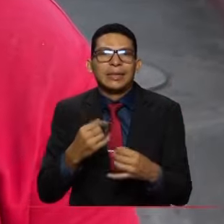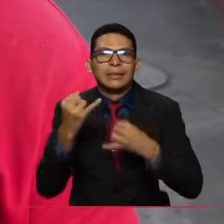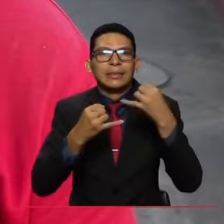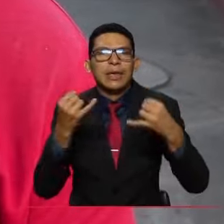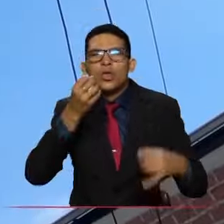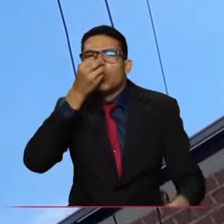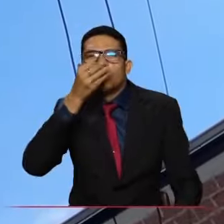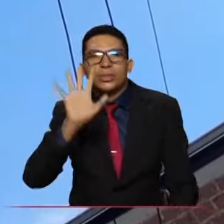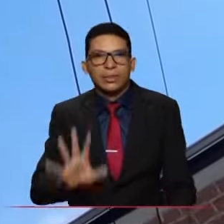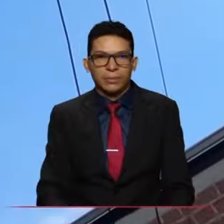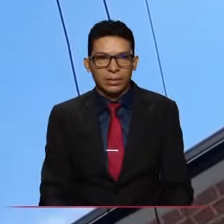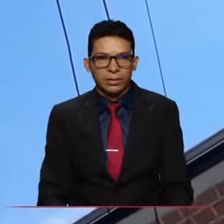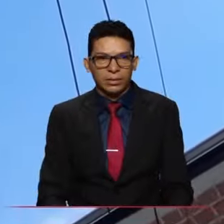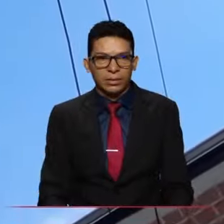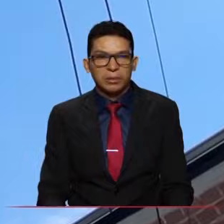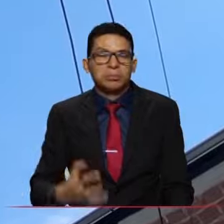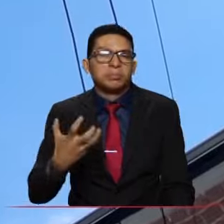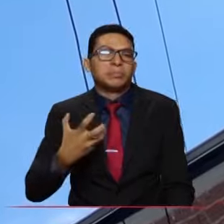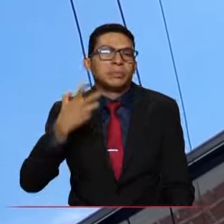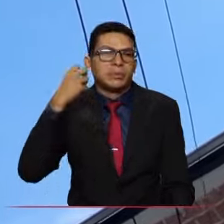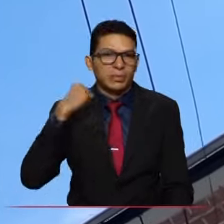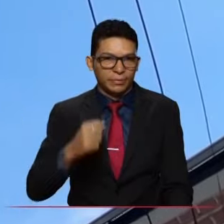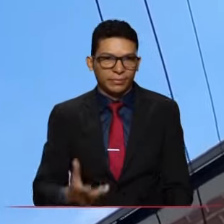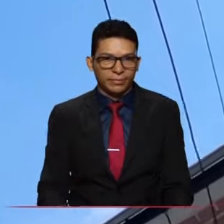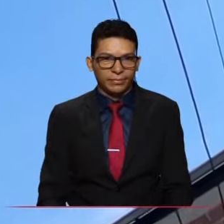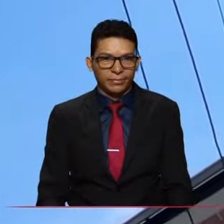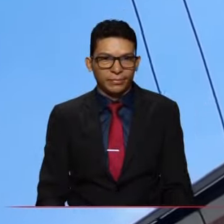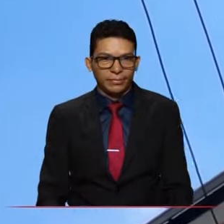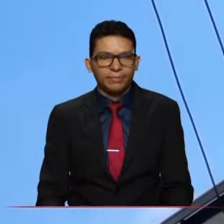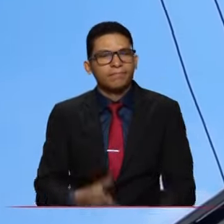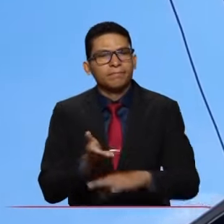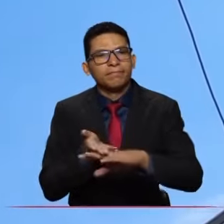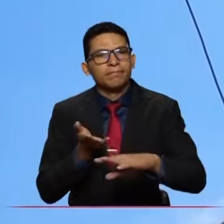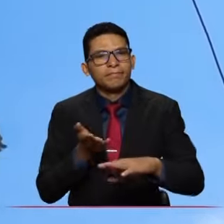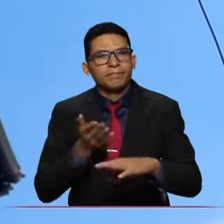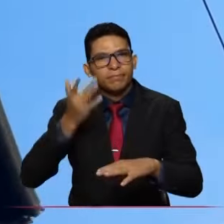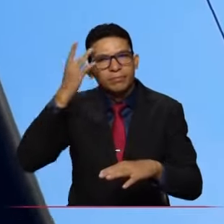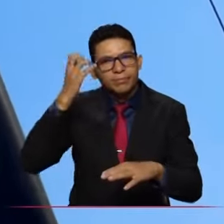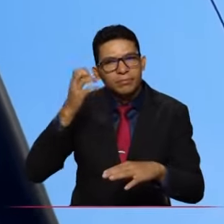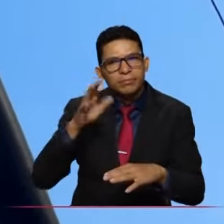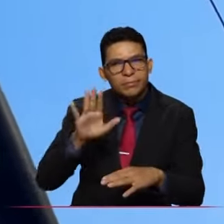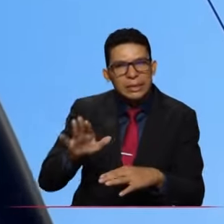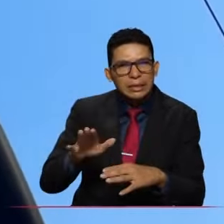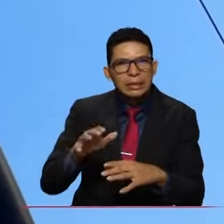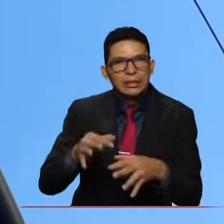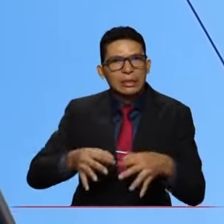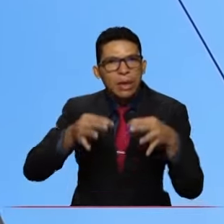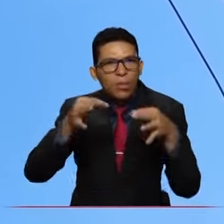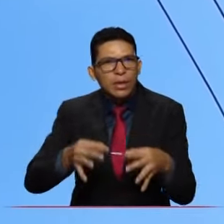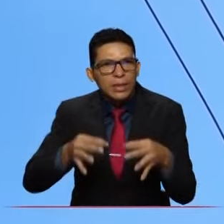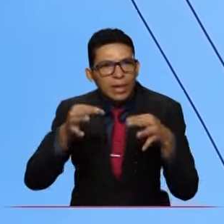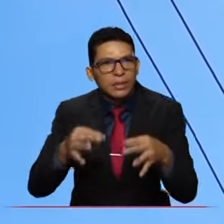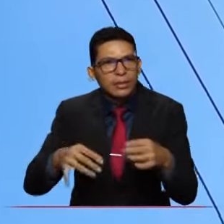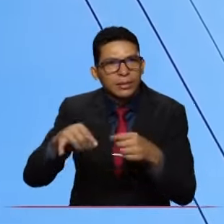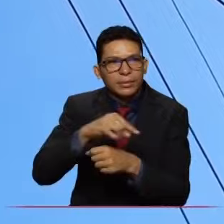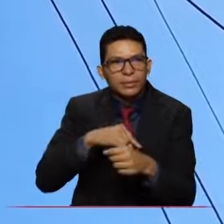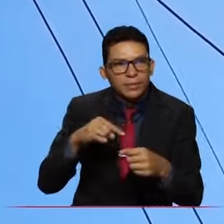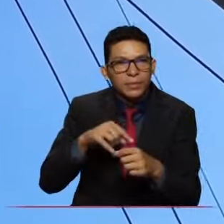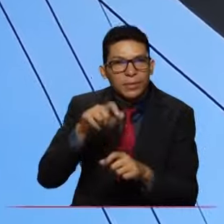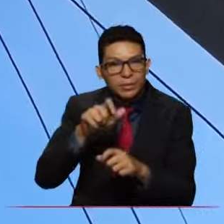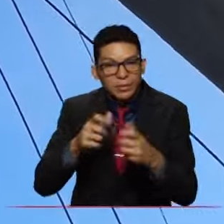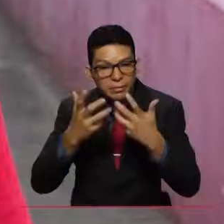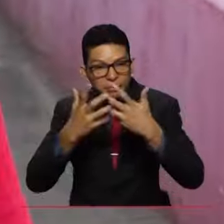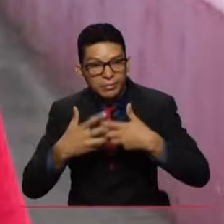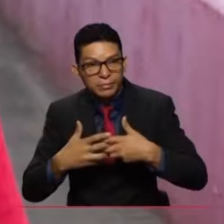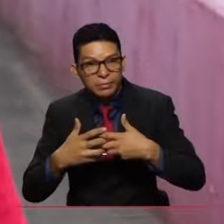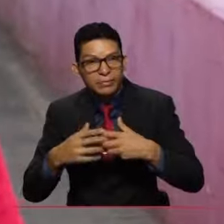sirven son obsoletos cuál es la petición que le piden a las autoridades pertinentes que haya más seguridad en la zona para que las empresas